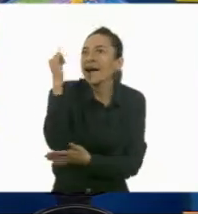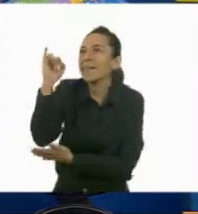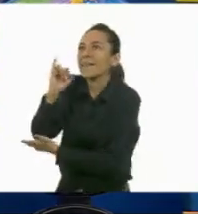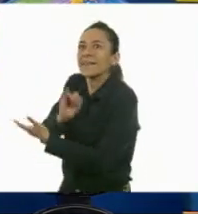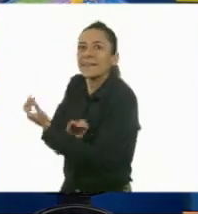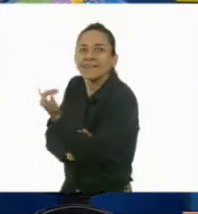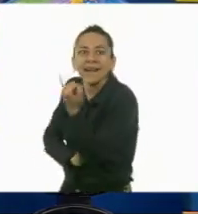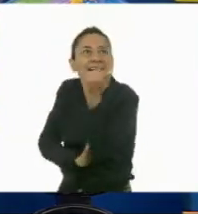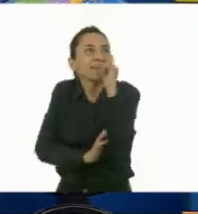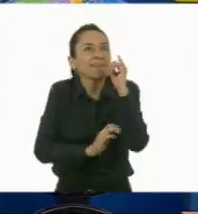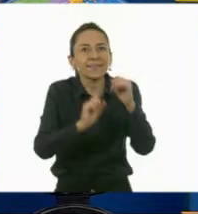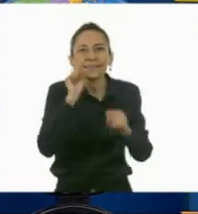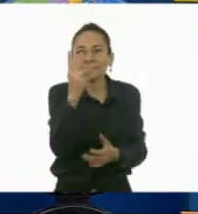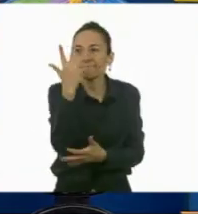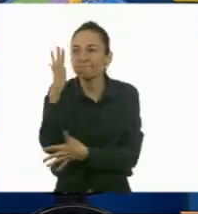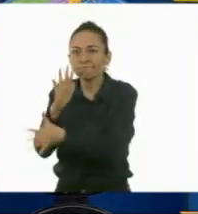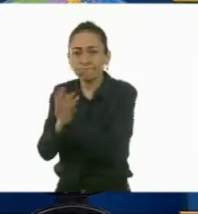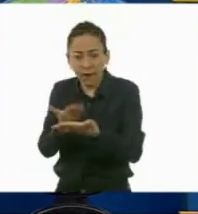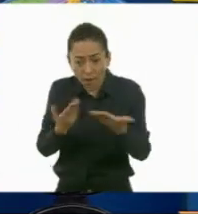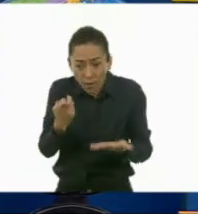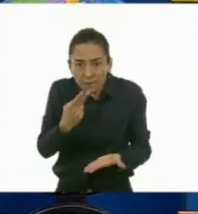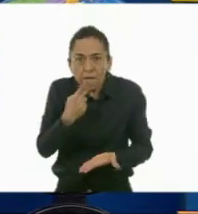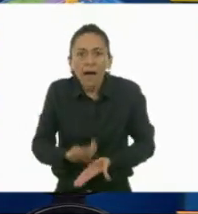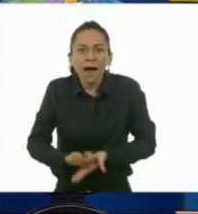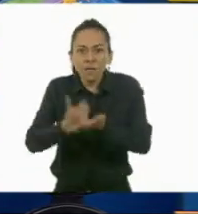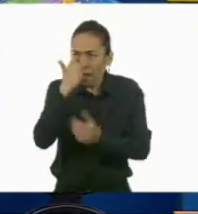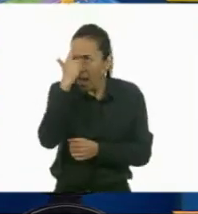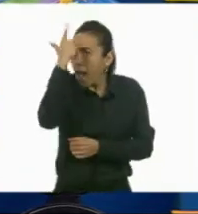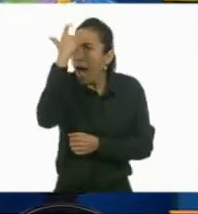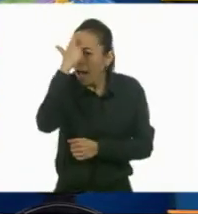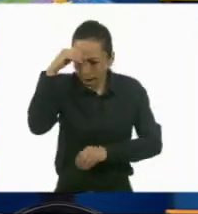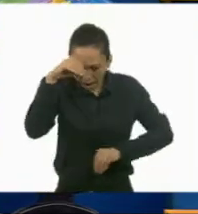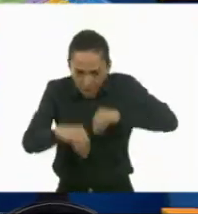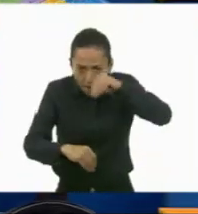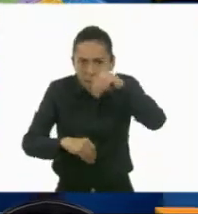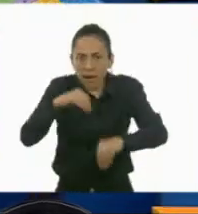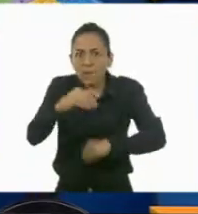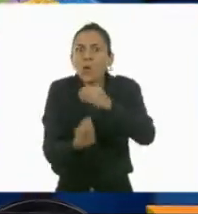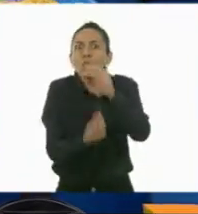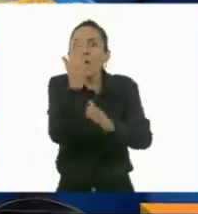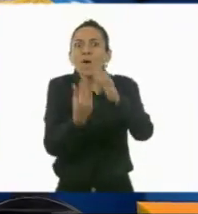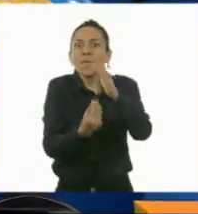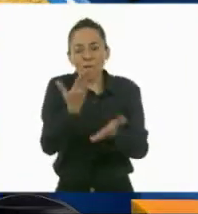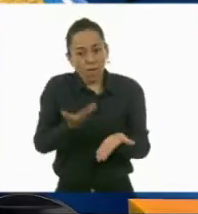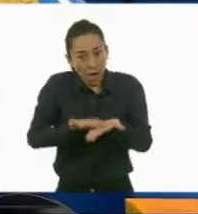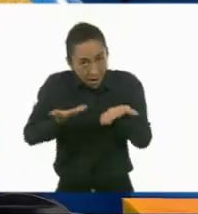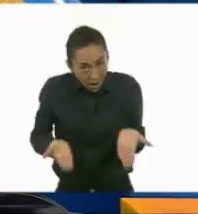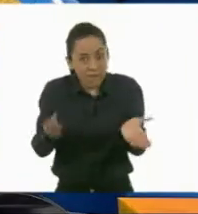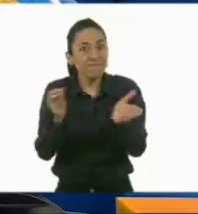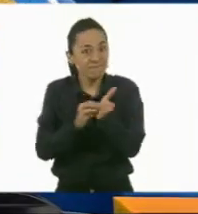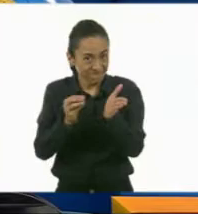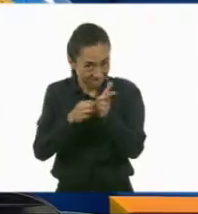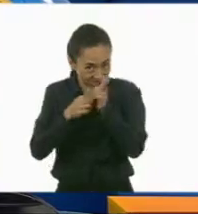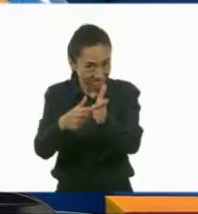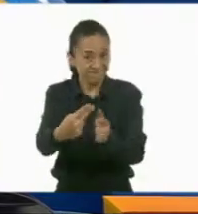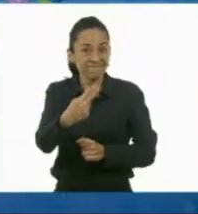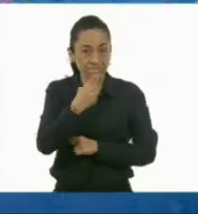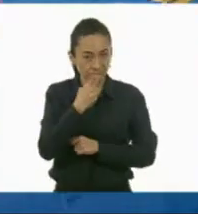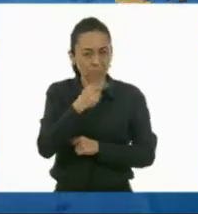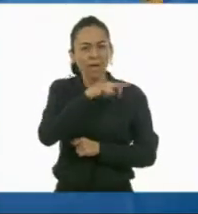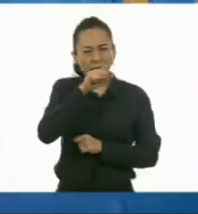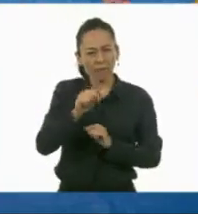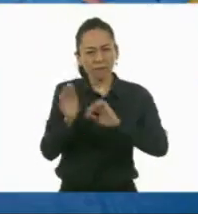día de hoy nos siguen siendo muy útiles. Después, si avanzamos un poco más hacia